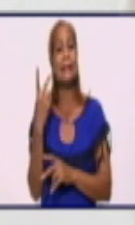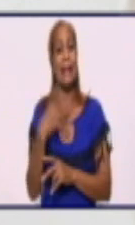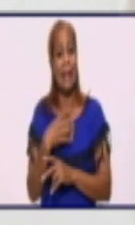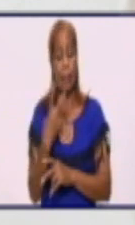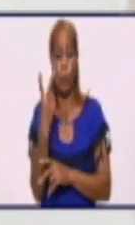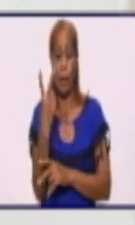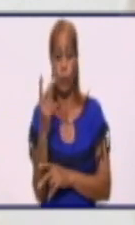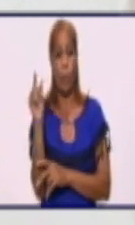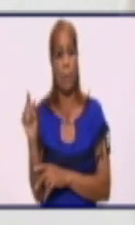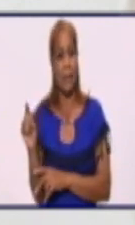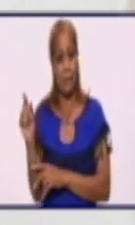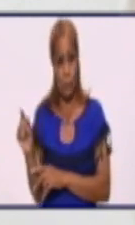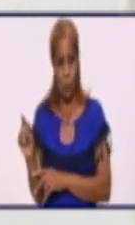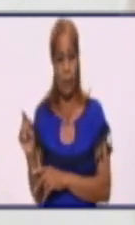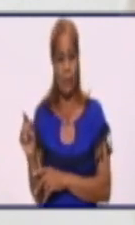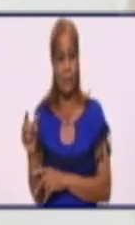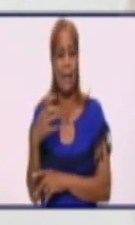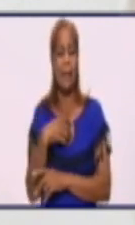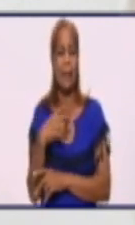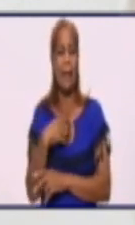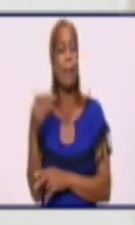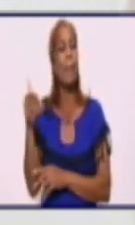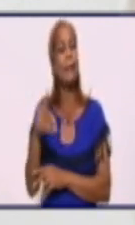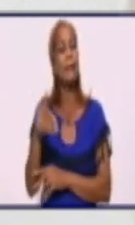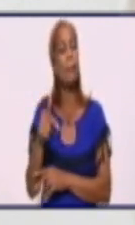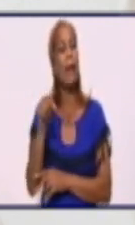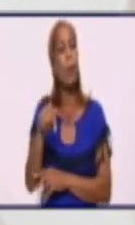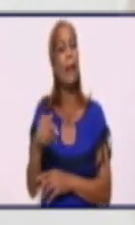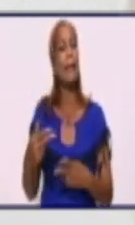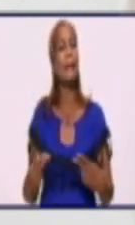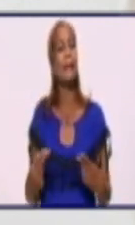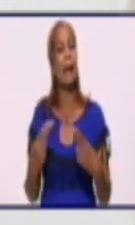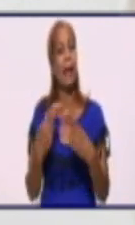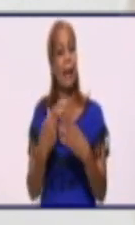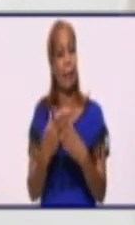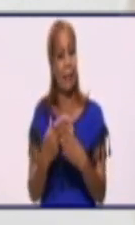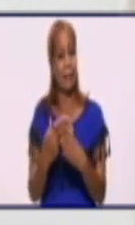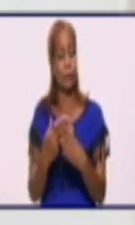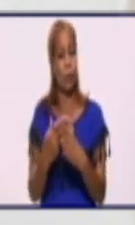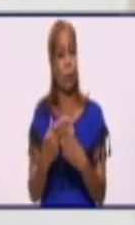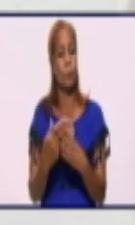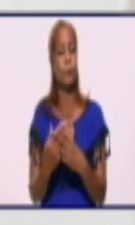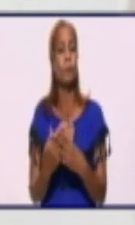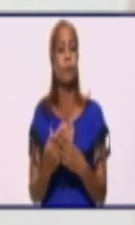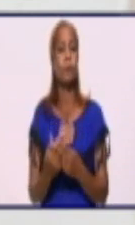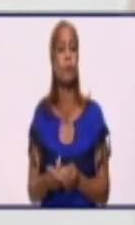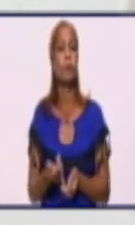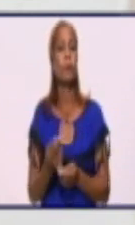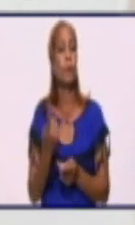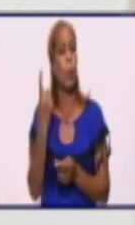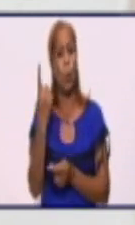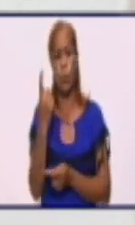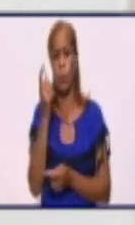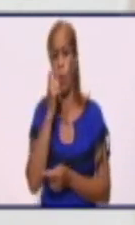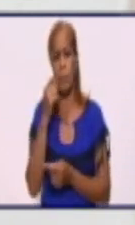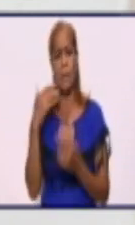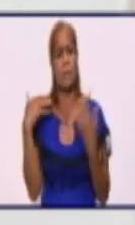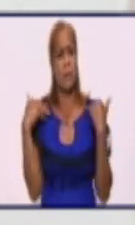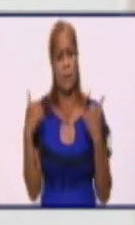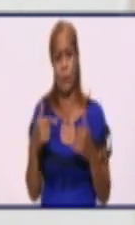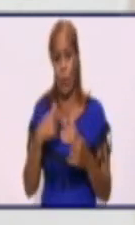el evento Narices Rojas, en el cual uno de ellos, el de Tilincito, que es de José Ariel Hernández, mi